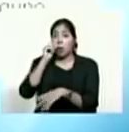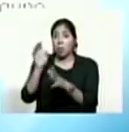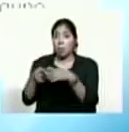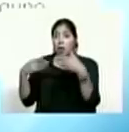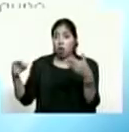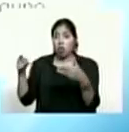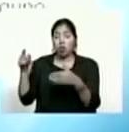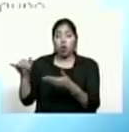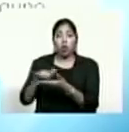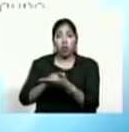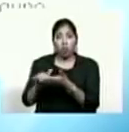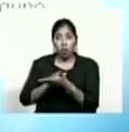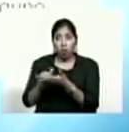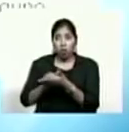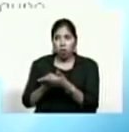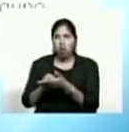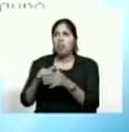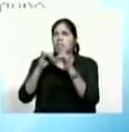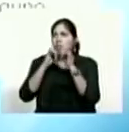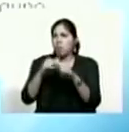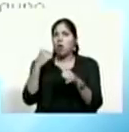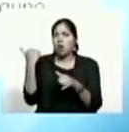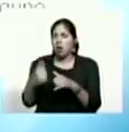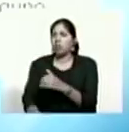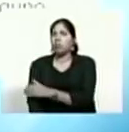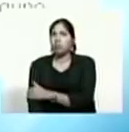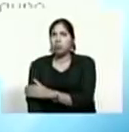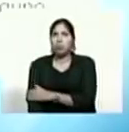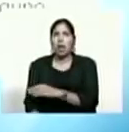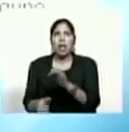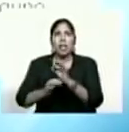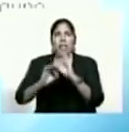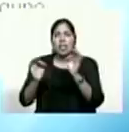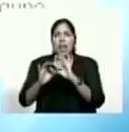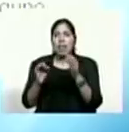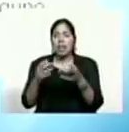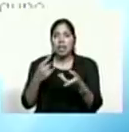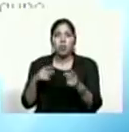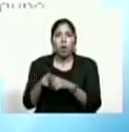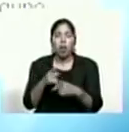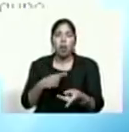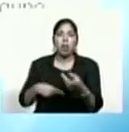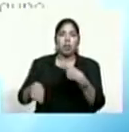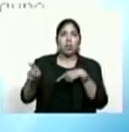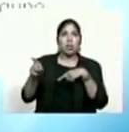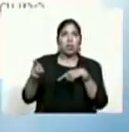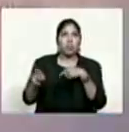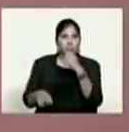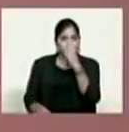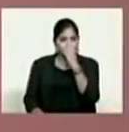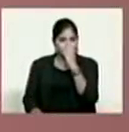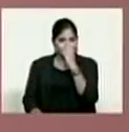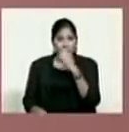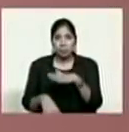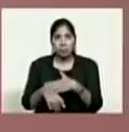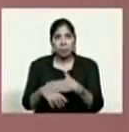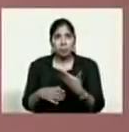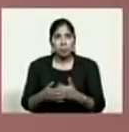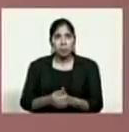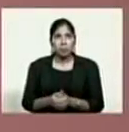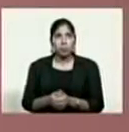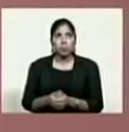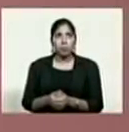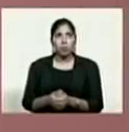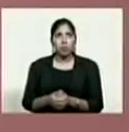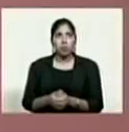la oposición quien cometió el delito, ninguno de esos medios se ha desmentido ni se desmentirá, Roberto. Porque toda esta guerra vino acompañada de la